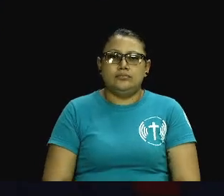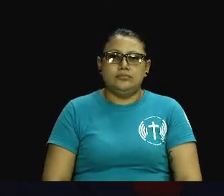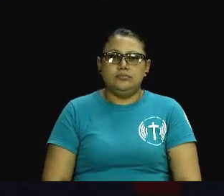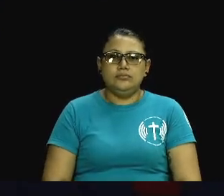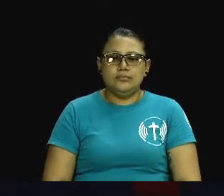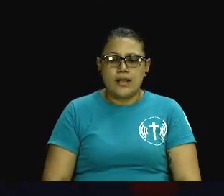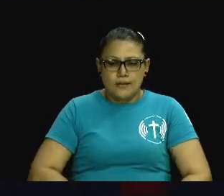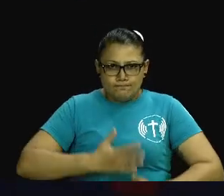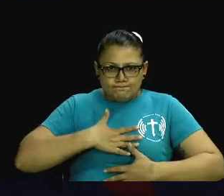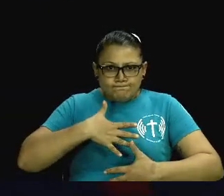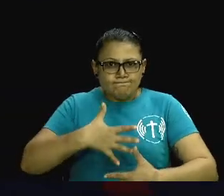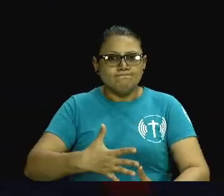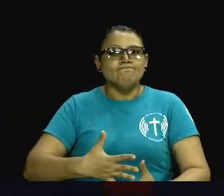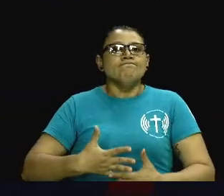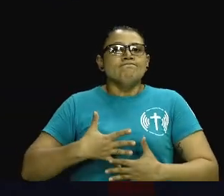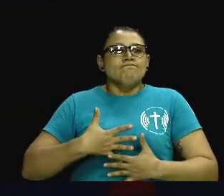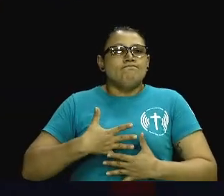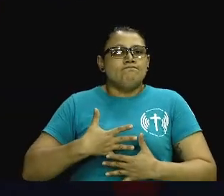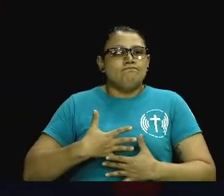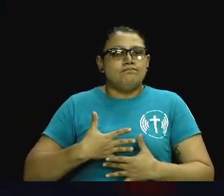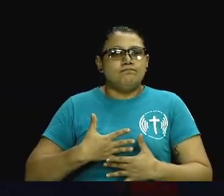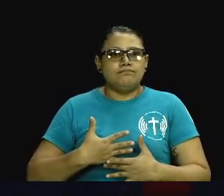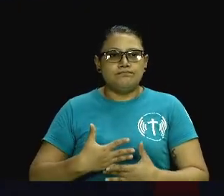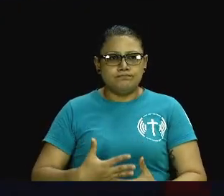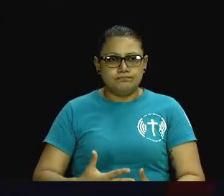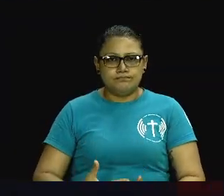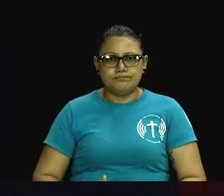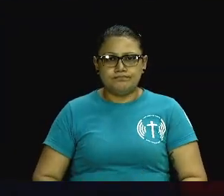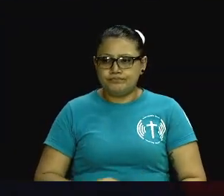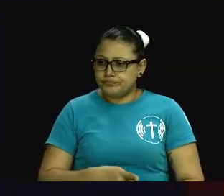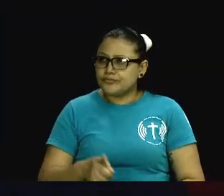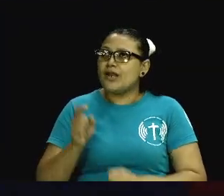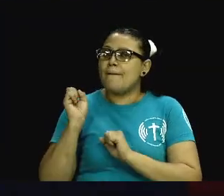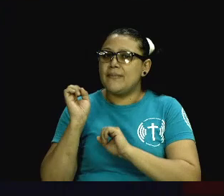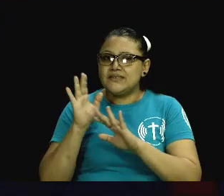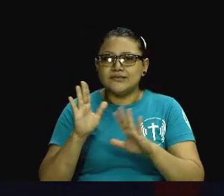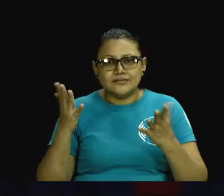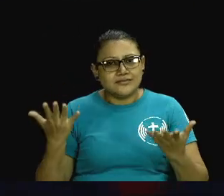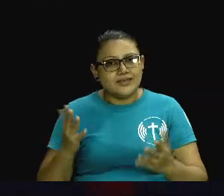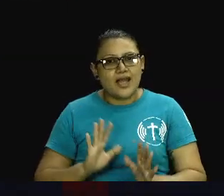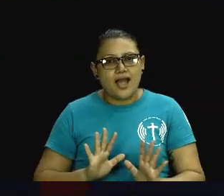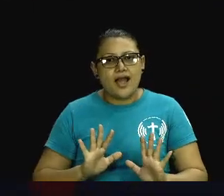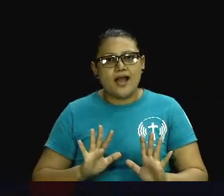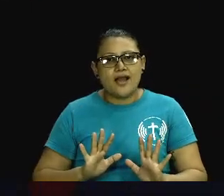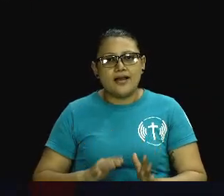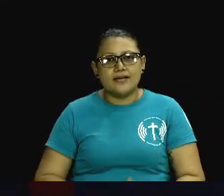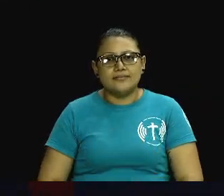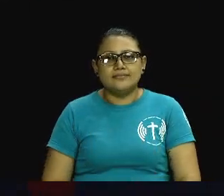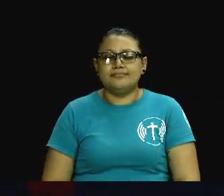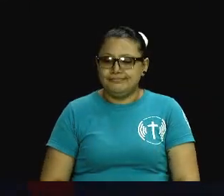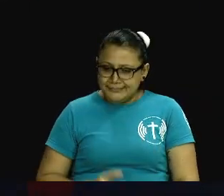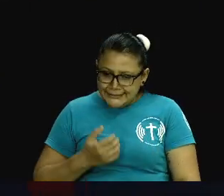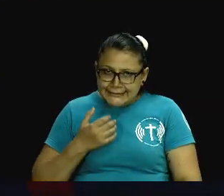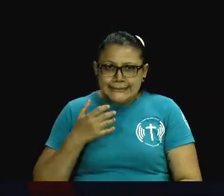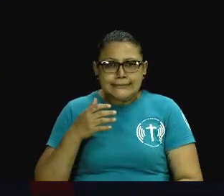respira hondo que yo llego respirar hondo que tu bendición viene pero sube